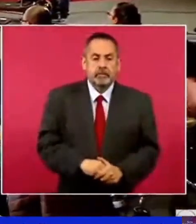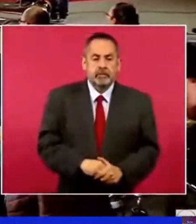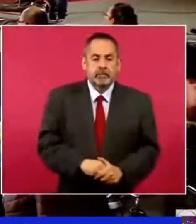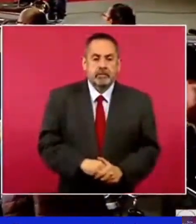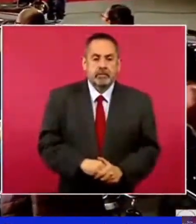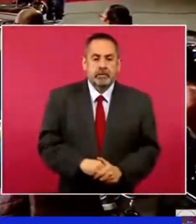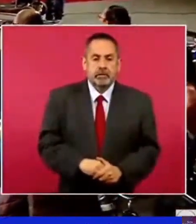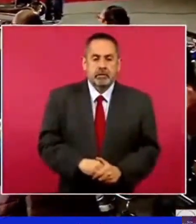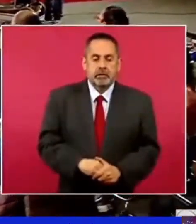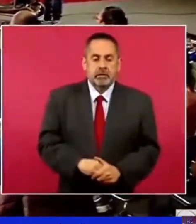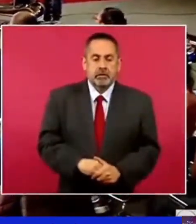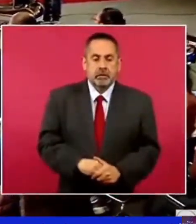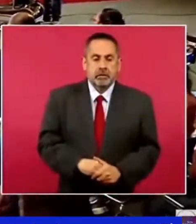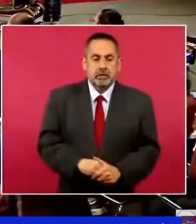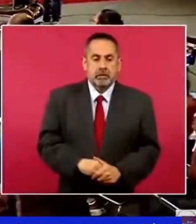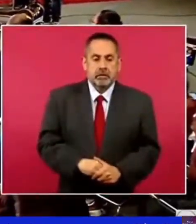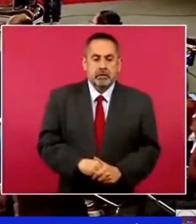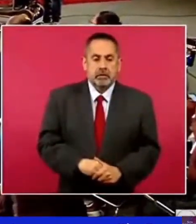Sí.